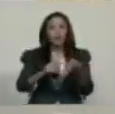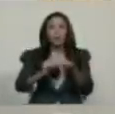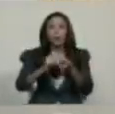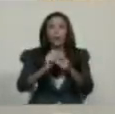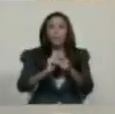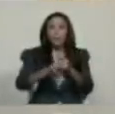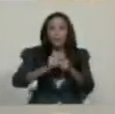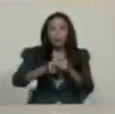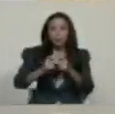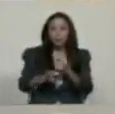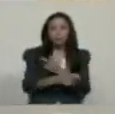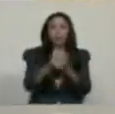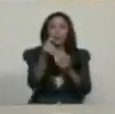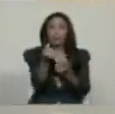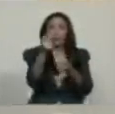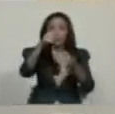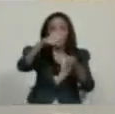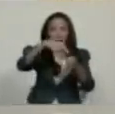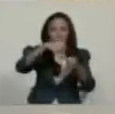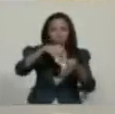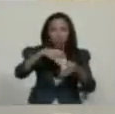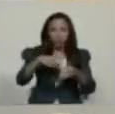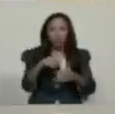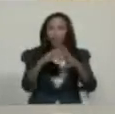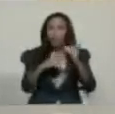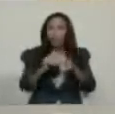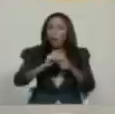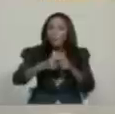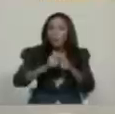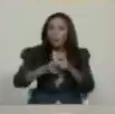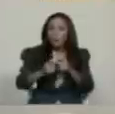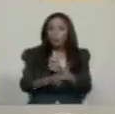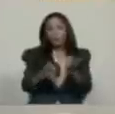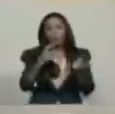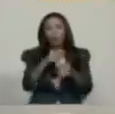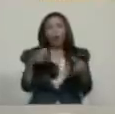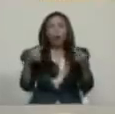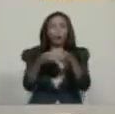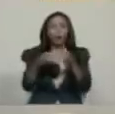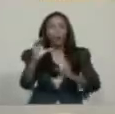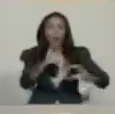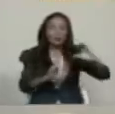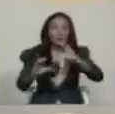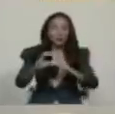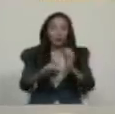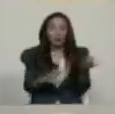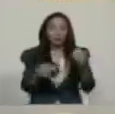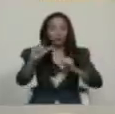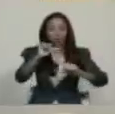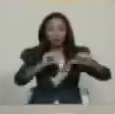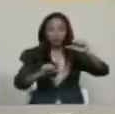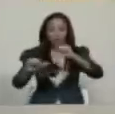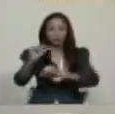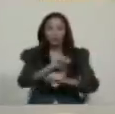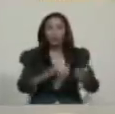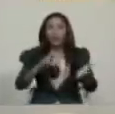con semillas procesadas por el Consejo Científico Tecnológico de